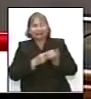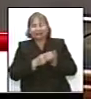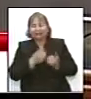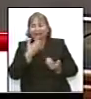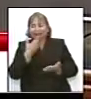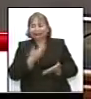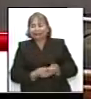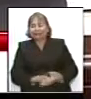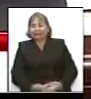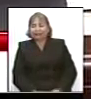Gracias.